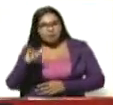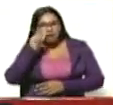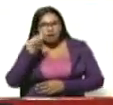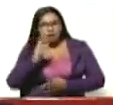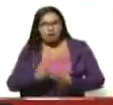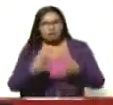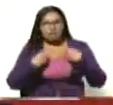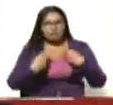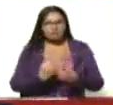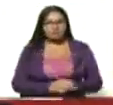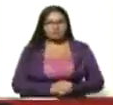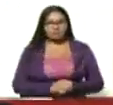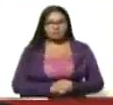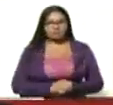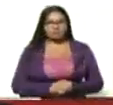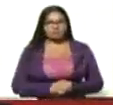nos